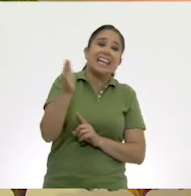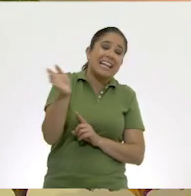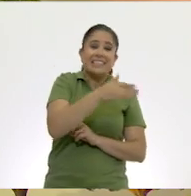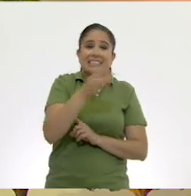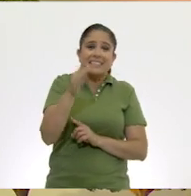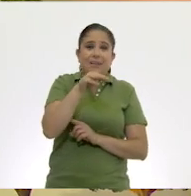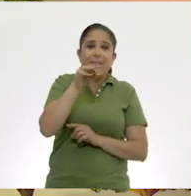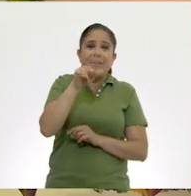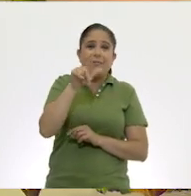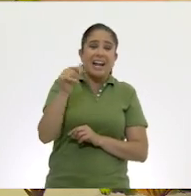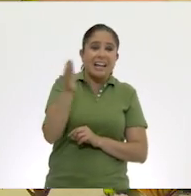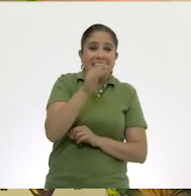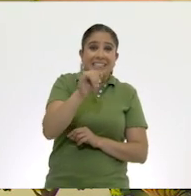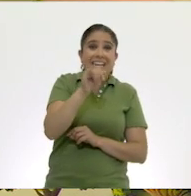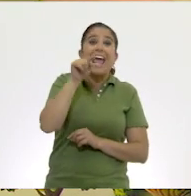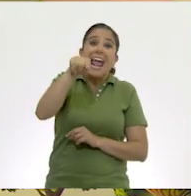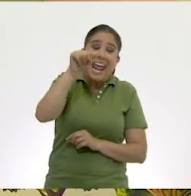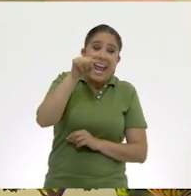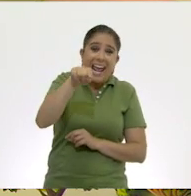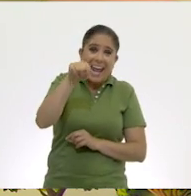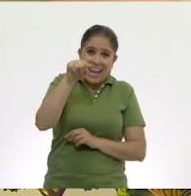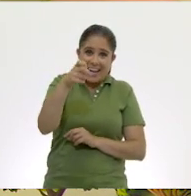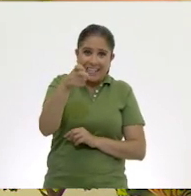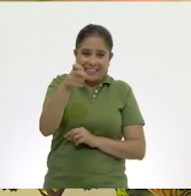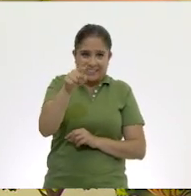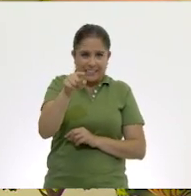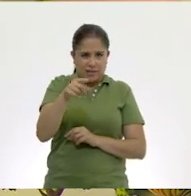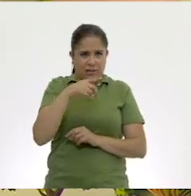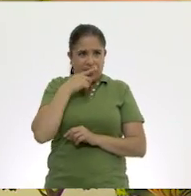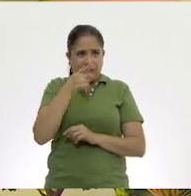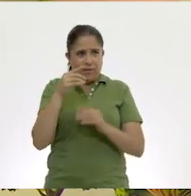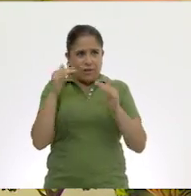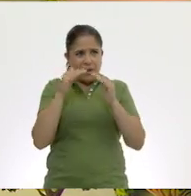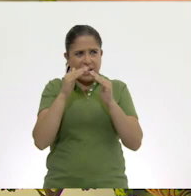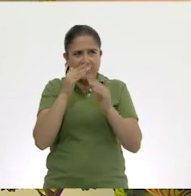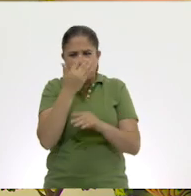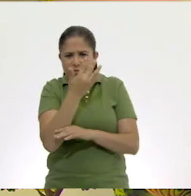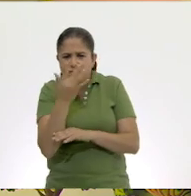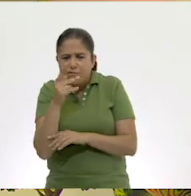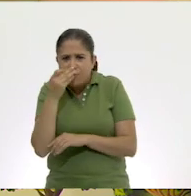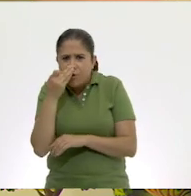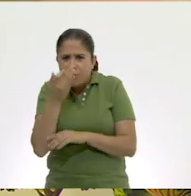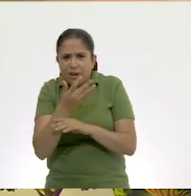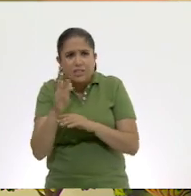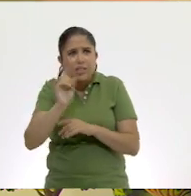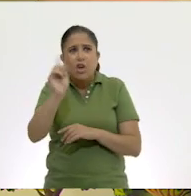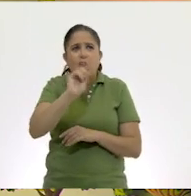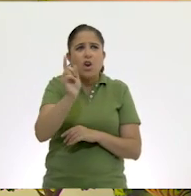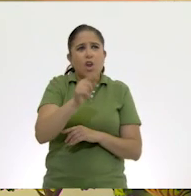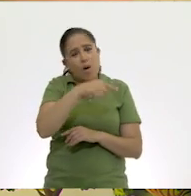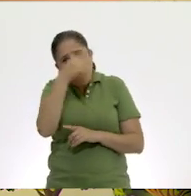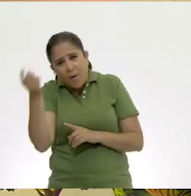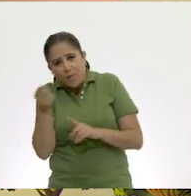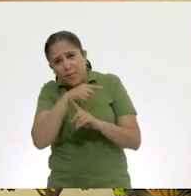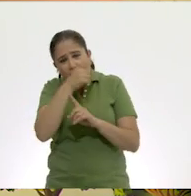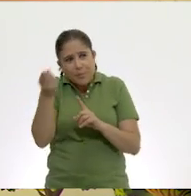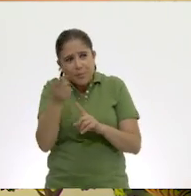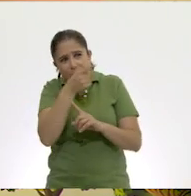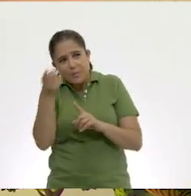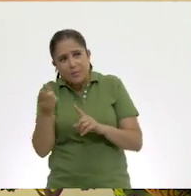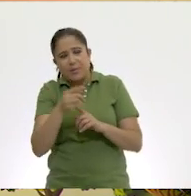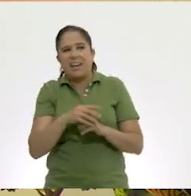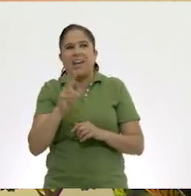a ahí dijo que era una casa con flores es aquí no no es la otra vez